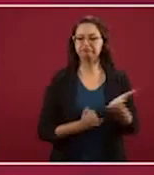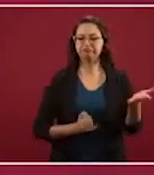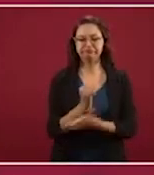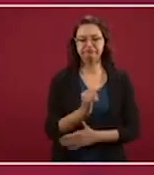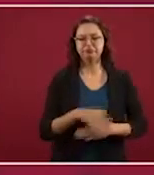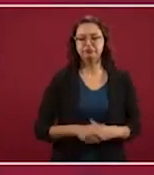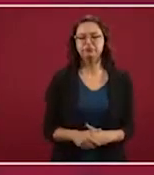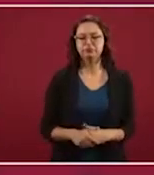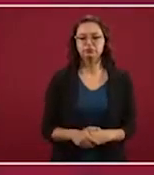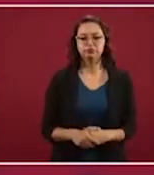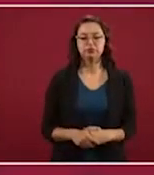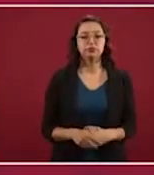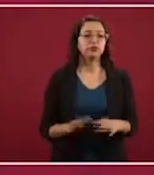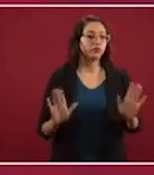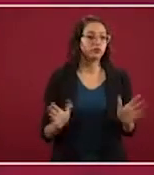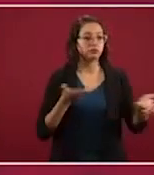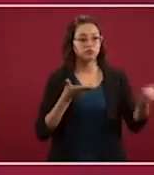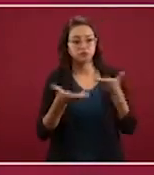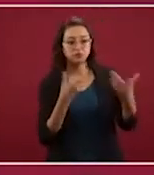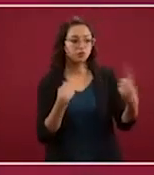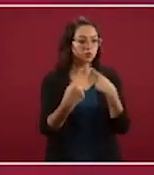concluyeron las negociaciones